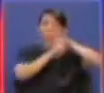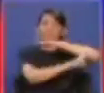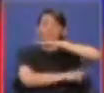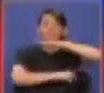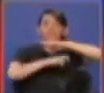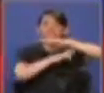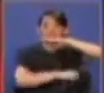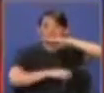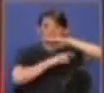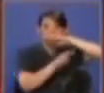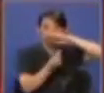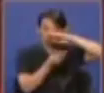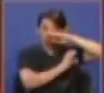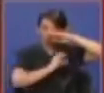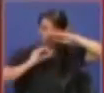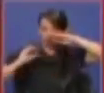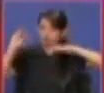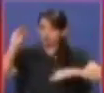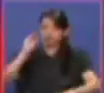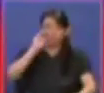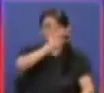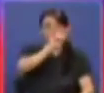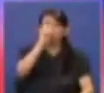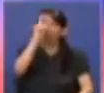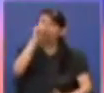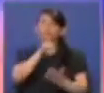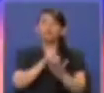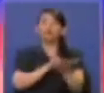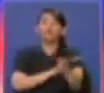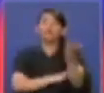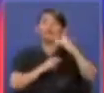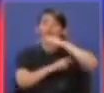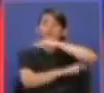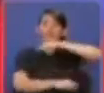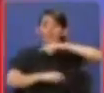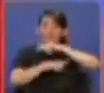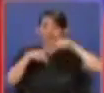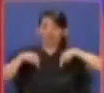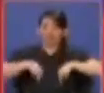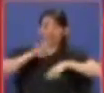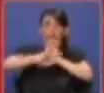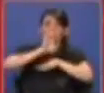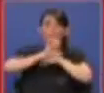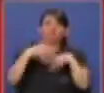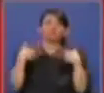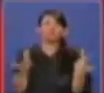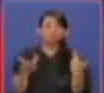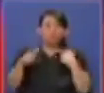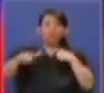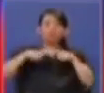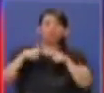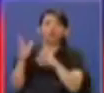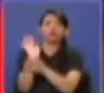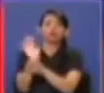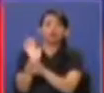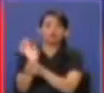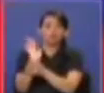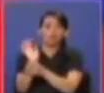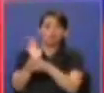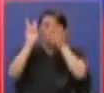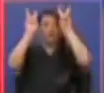todavía un solo proyecto, solo un proyecto de gran minería en el Ecuador, que está ubicado en Zamora Chinchipe, un proyecto de